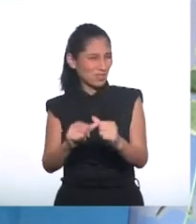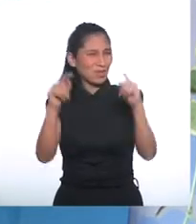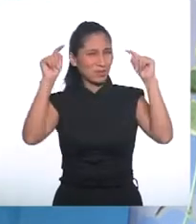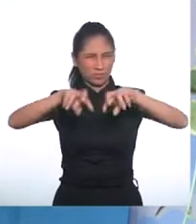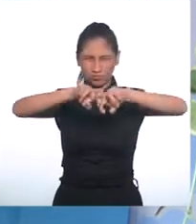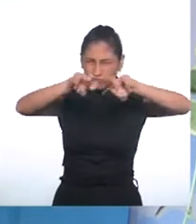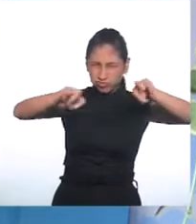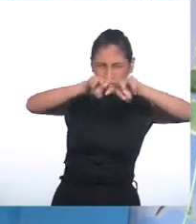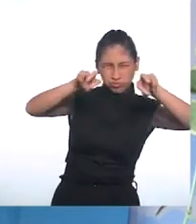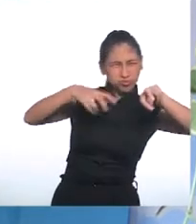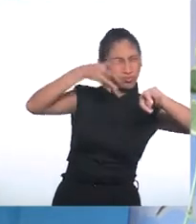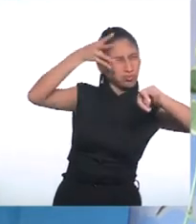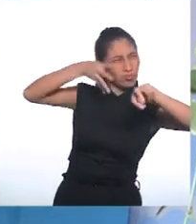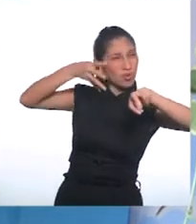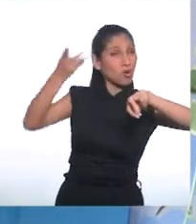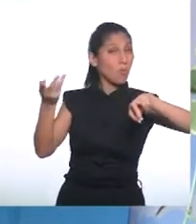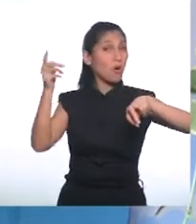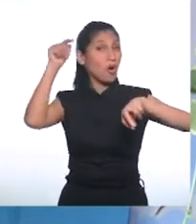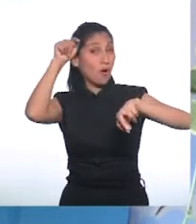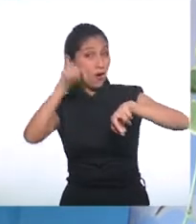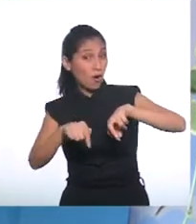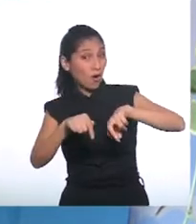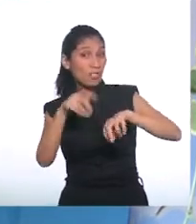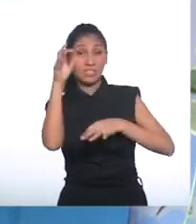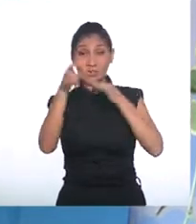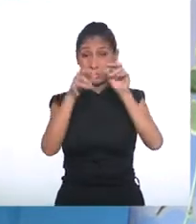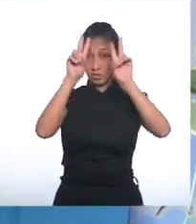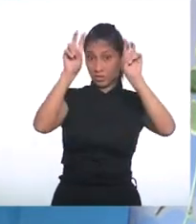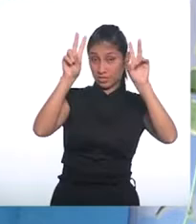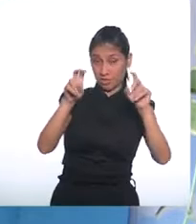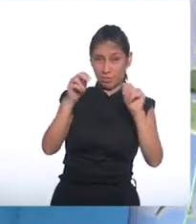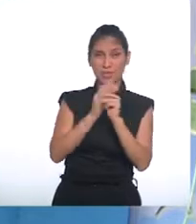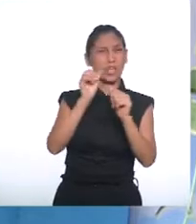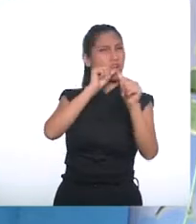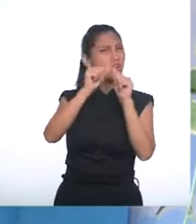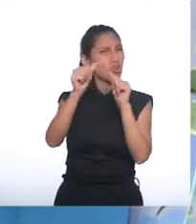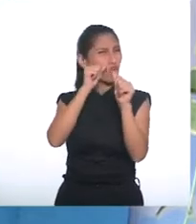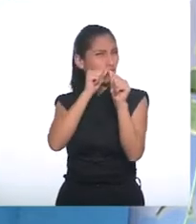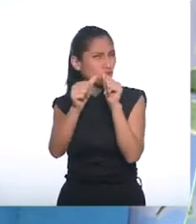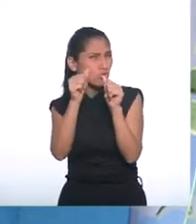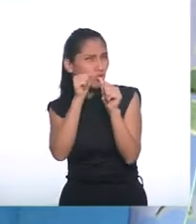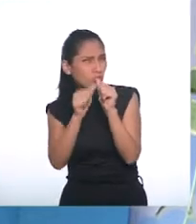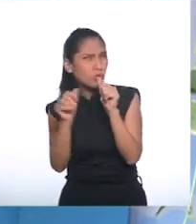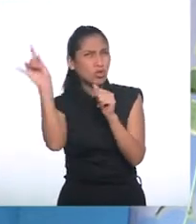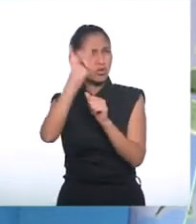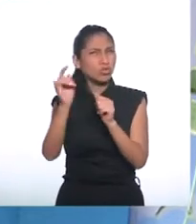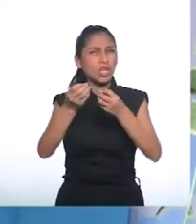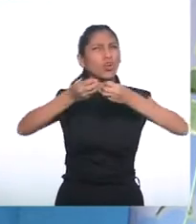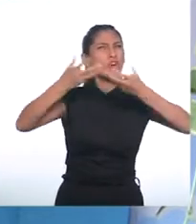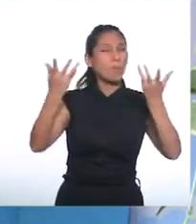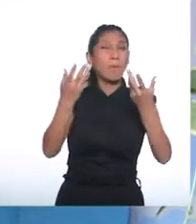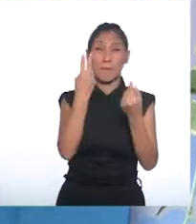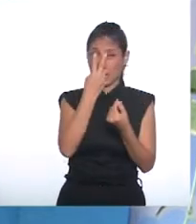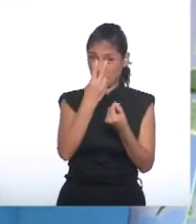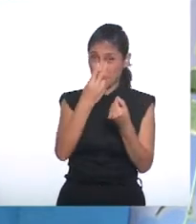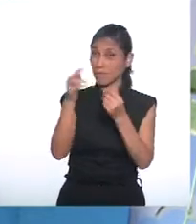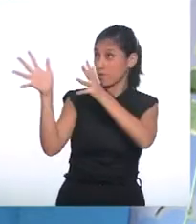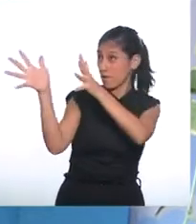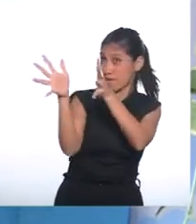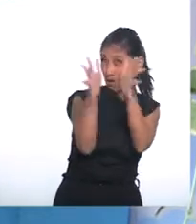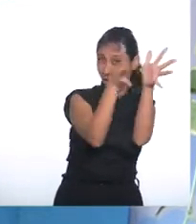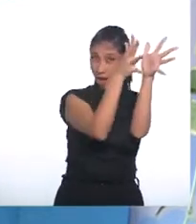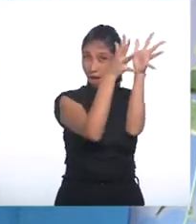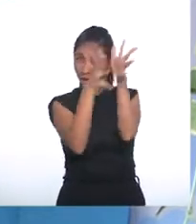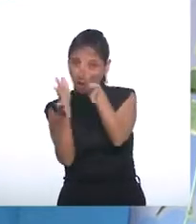con nuestra investigación. Hoy hablamos acerca de cómo utilizar los números para reconocer la calidad del aire y sus implicancias